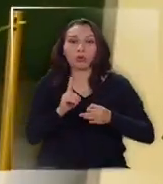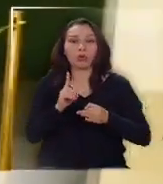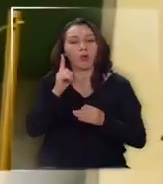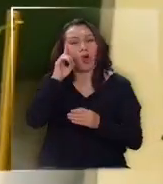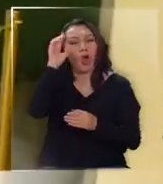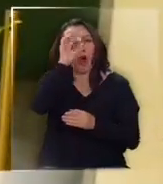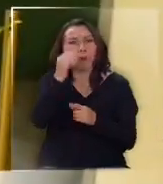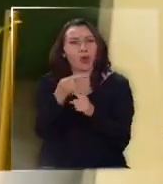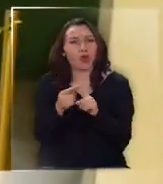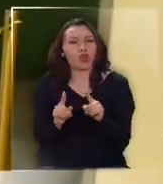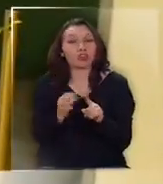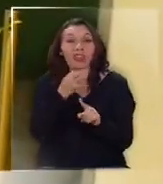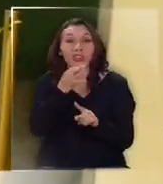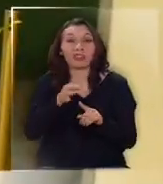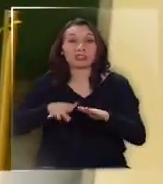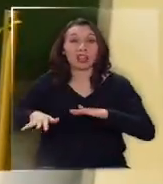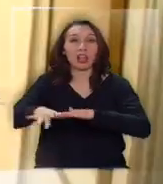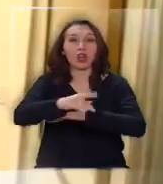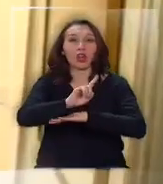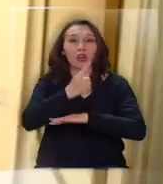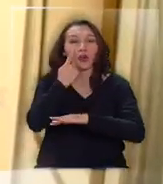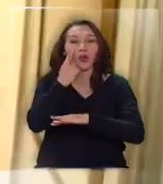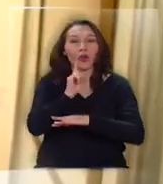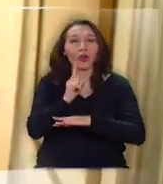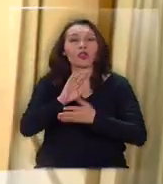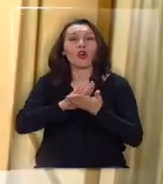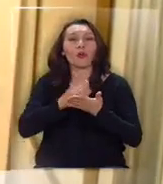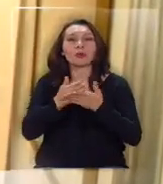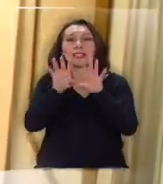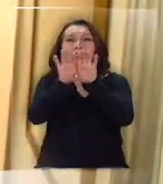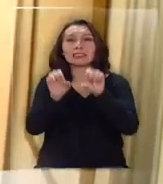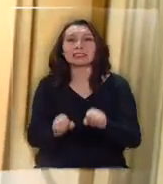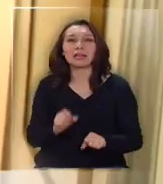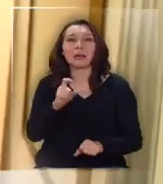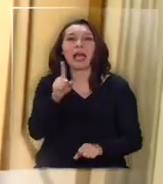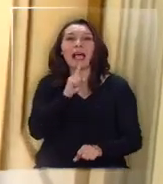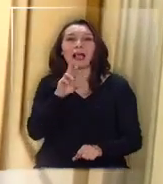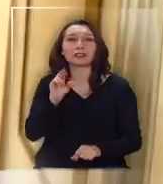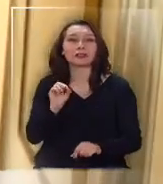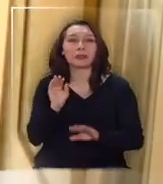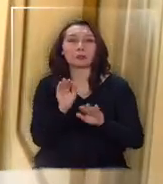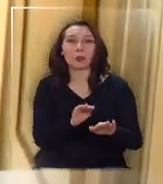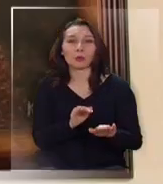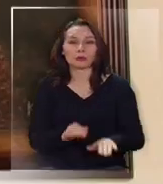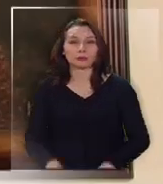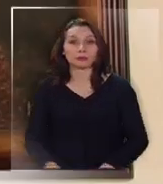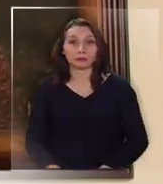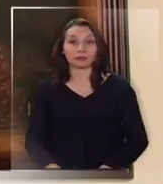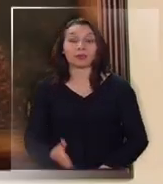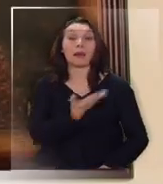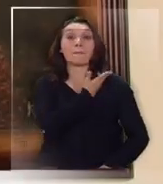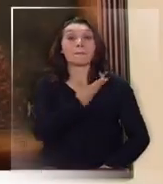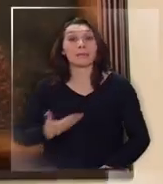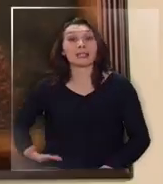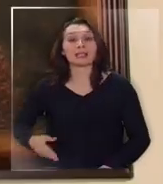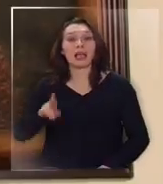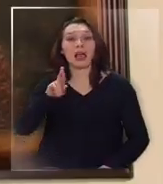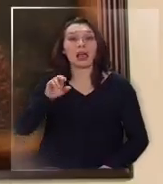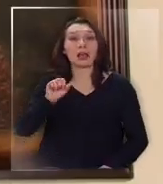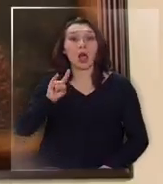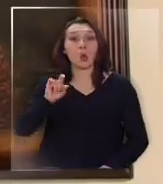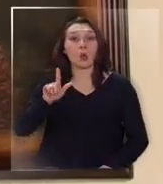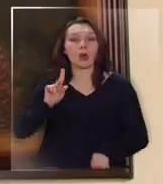lo contrario, dicen en la isla, no conocen cómo opera el sistema castrista. Es la persona que el presidente Raúl ha ido